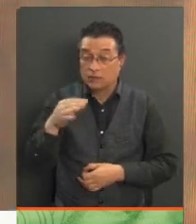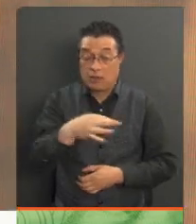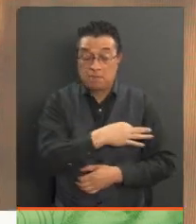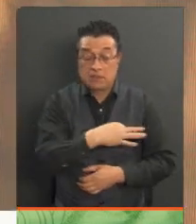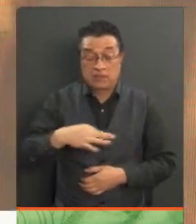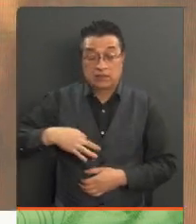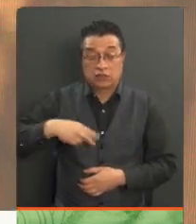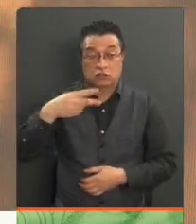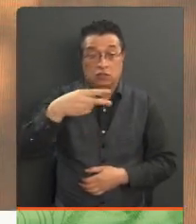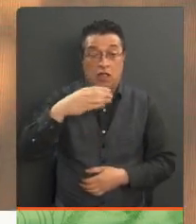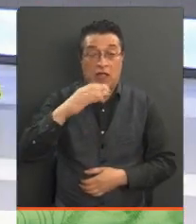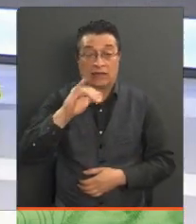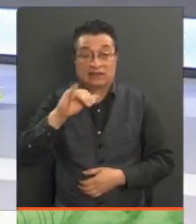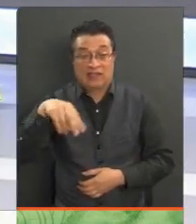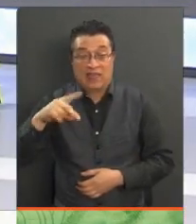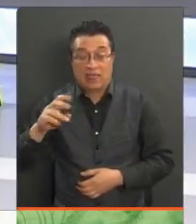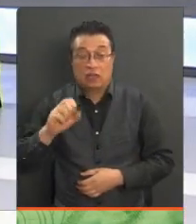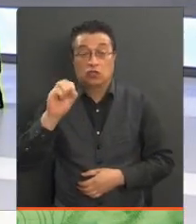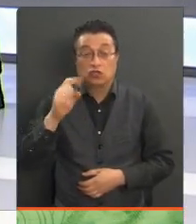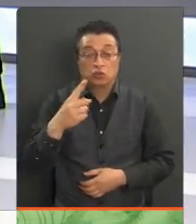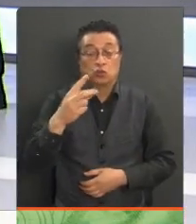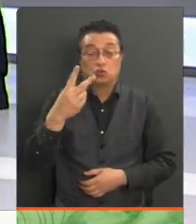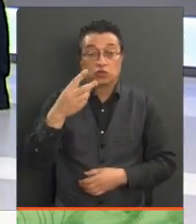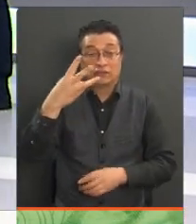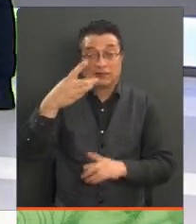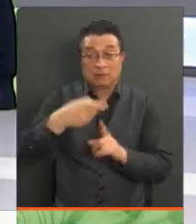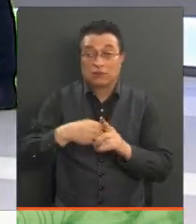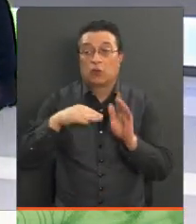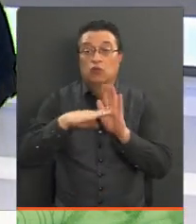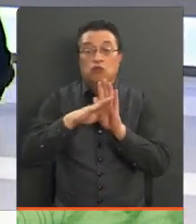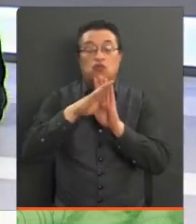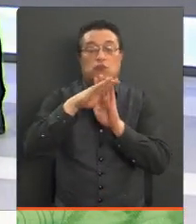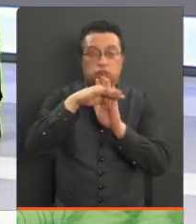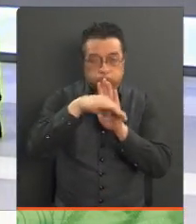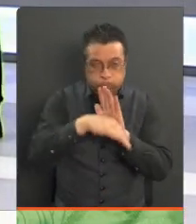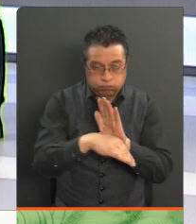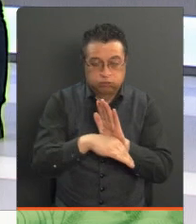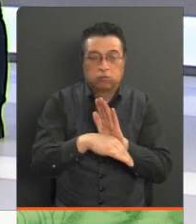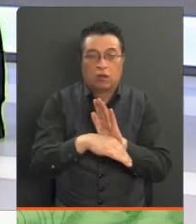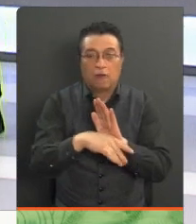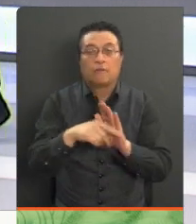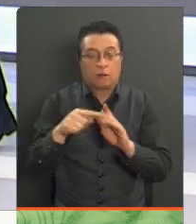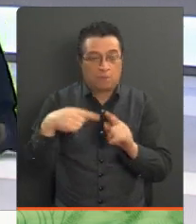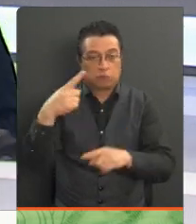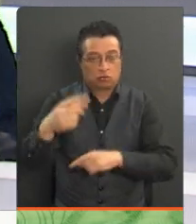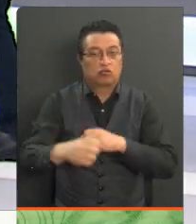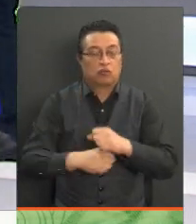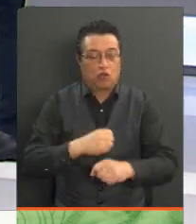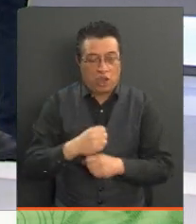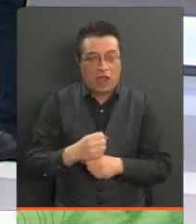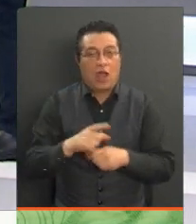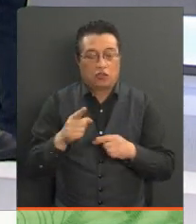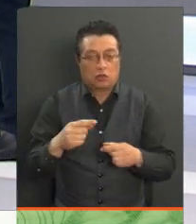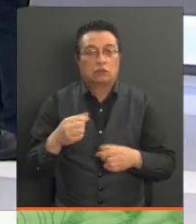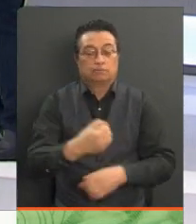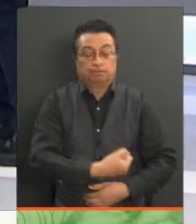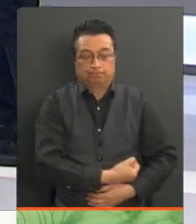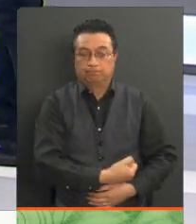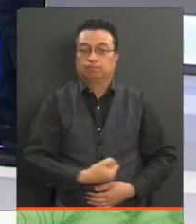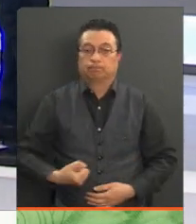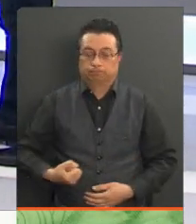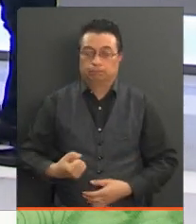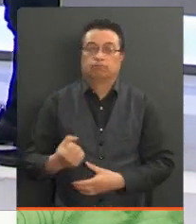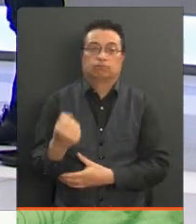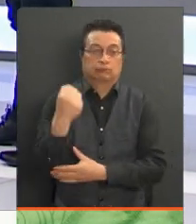Hacienda para este segundo trimestre, ahí está, es un decrecimiento. O sea, claramente vamos a estar el próximo año en una recesión. Y también